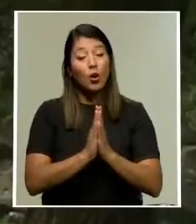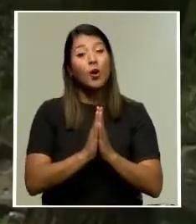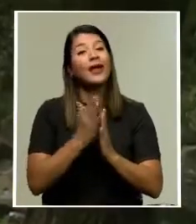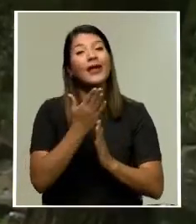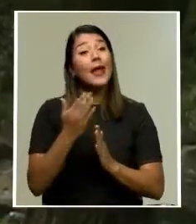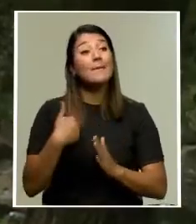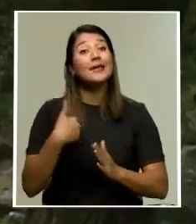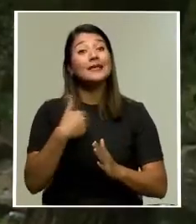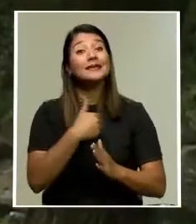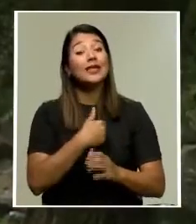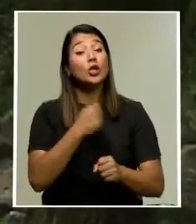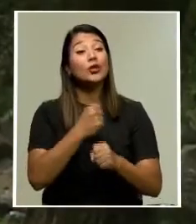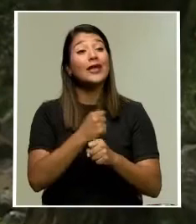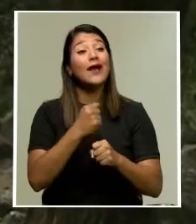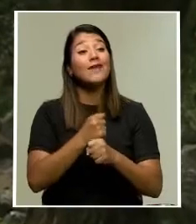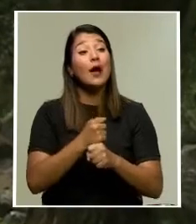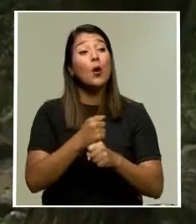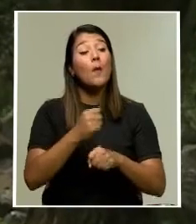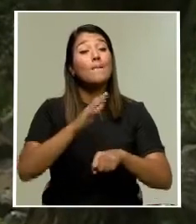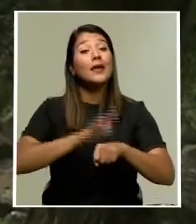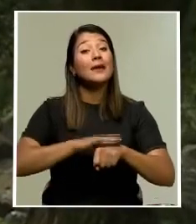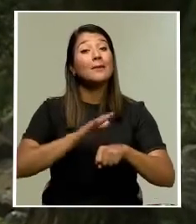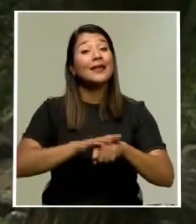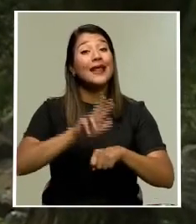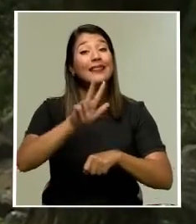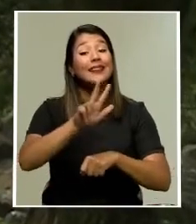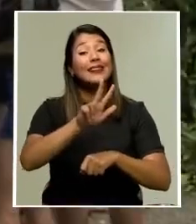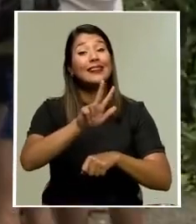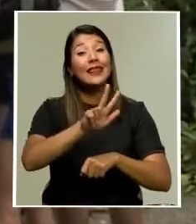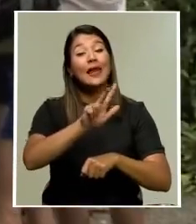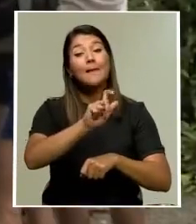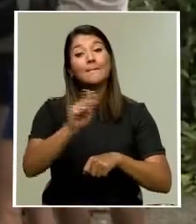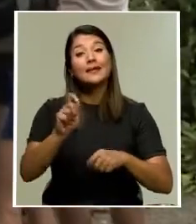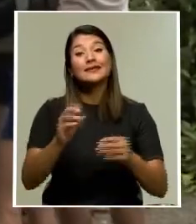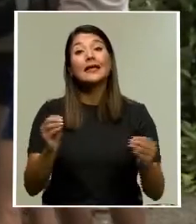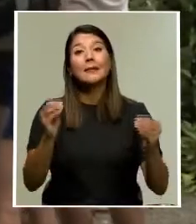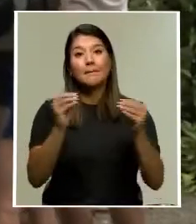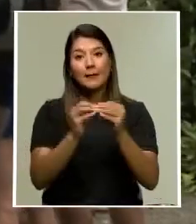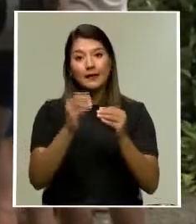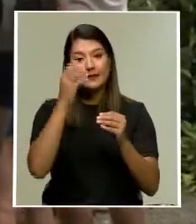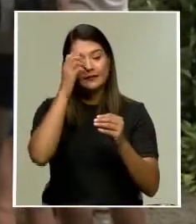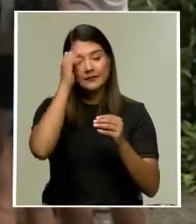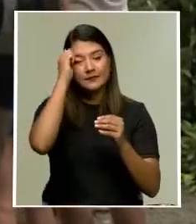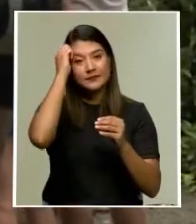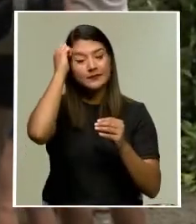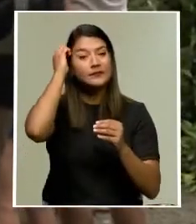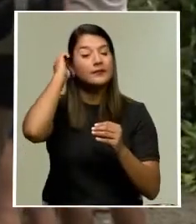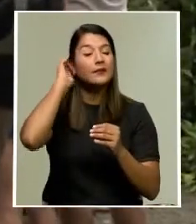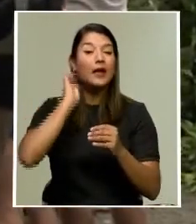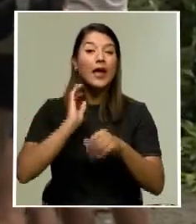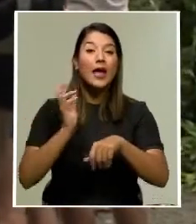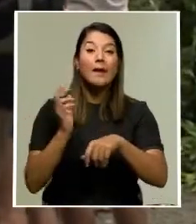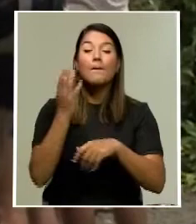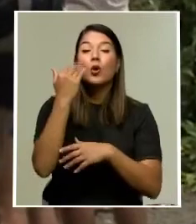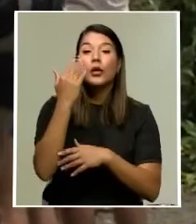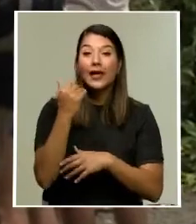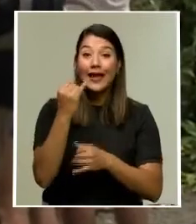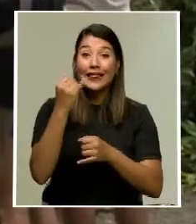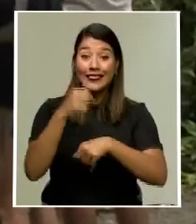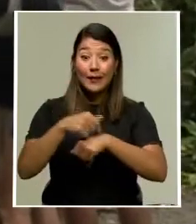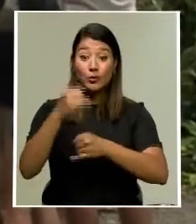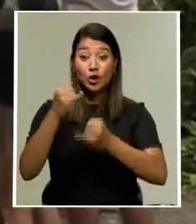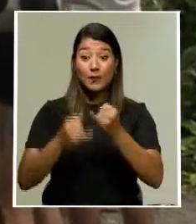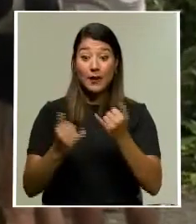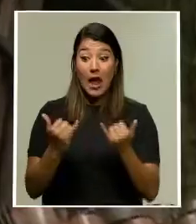el avance de este proyecto se busca prorrogar el plazo, el cual vencía este mes de marzo. La idea es que por al menos 3